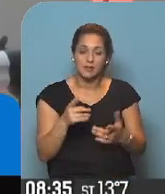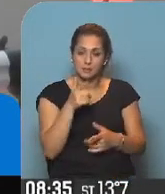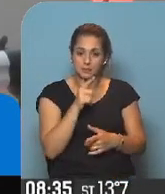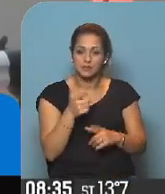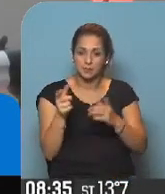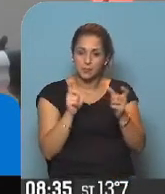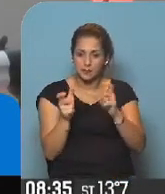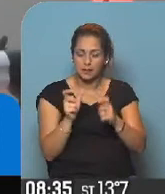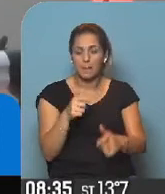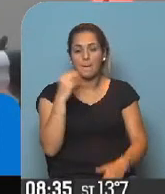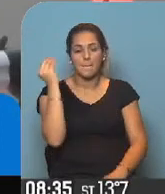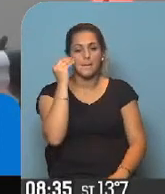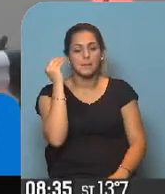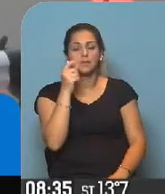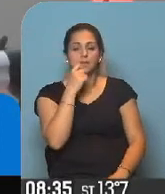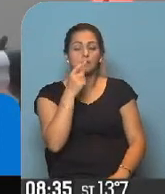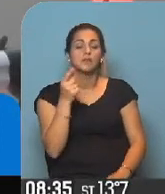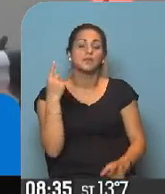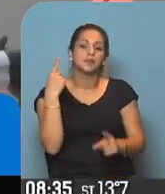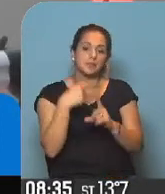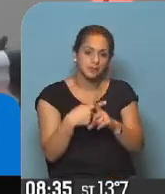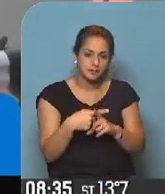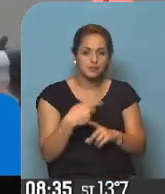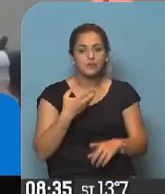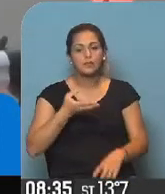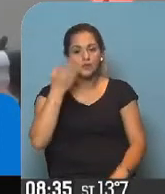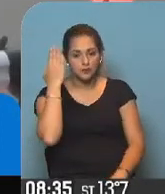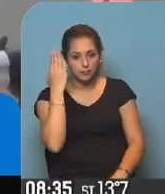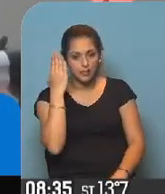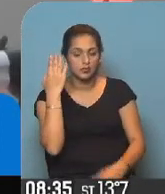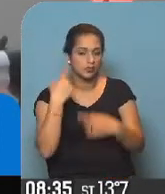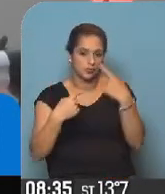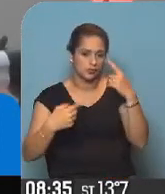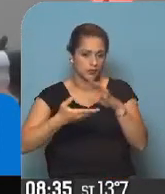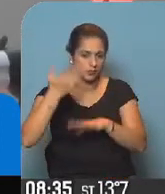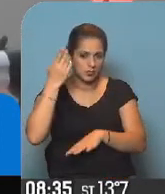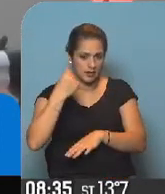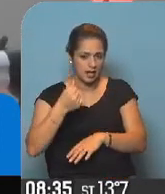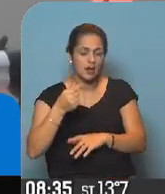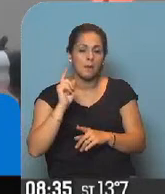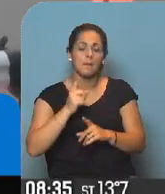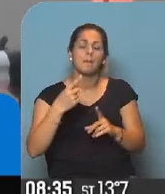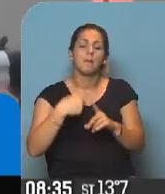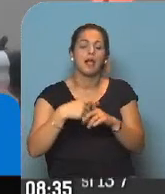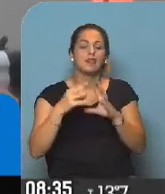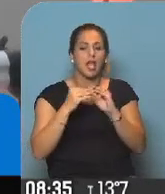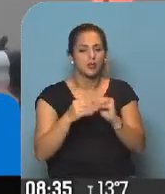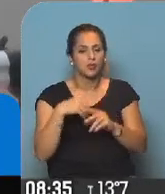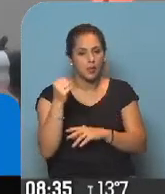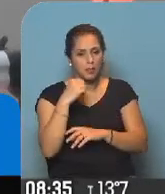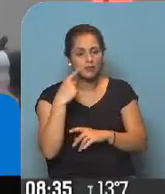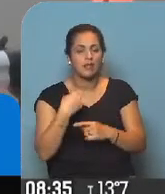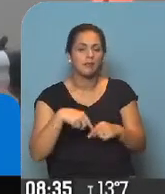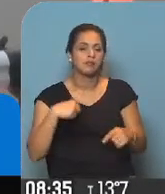preocupación y si vos le sumas al tema de inflación un asunto clave que es el de